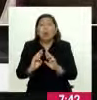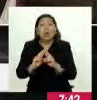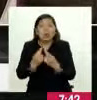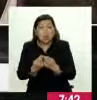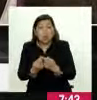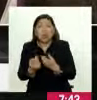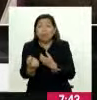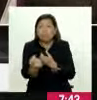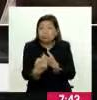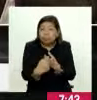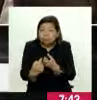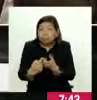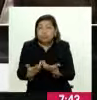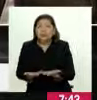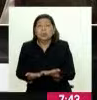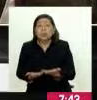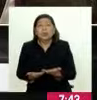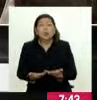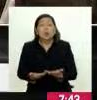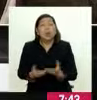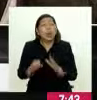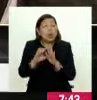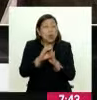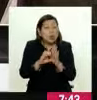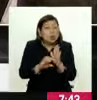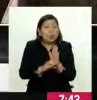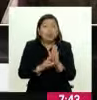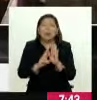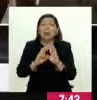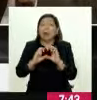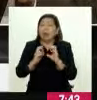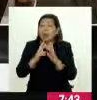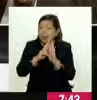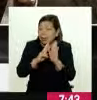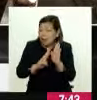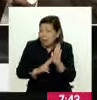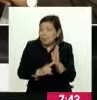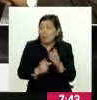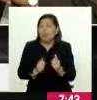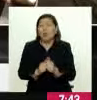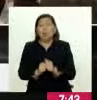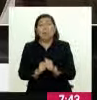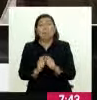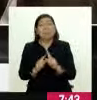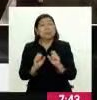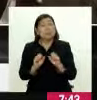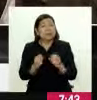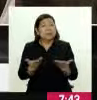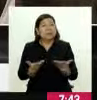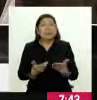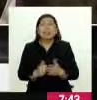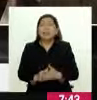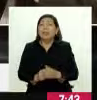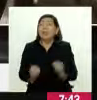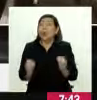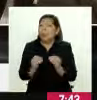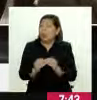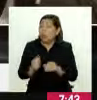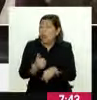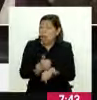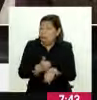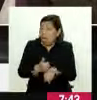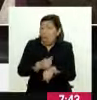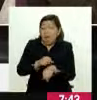reuniones con, por ejemplo, con la Comisión de Constitución y Reglamento de Congreso, con el Congreso de la República, en sí, junta de portavoces, es